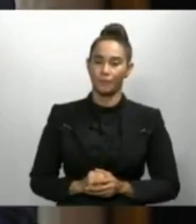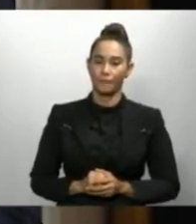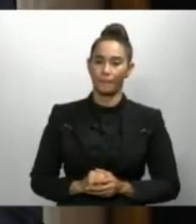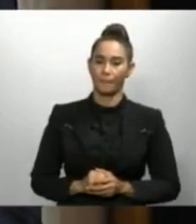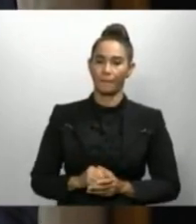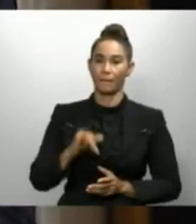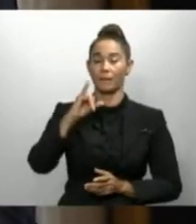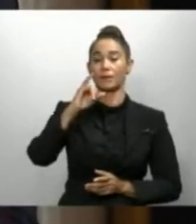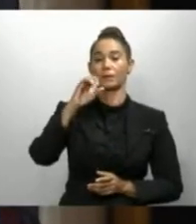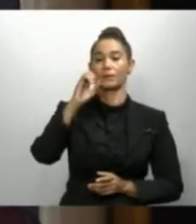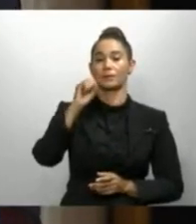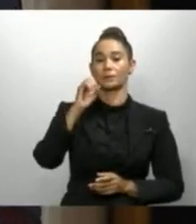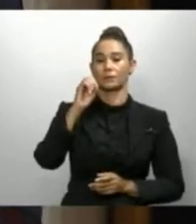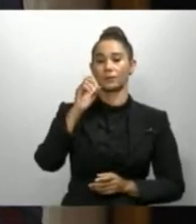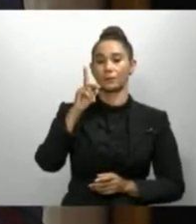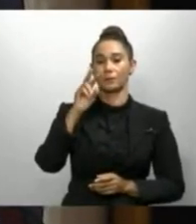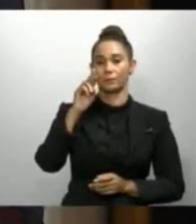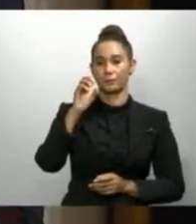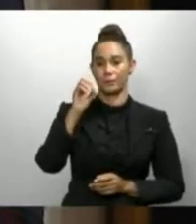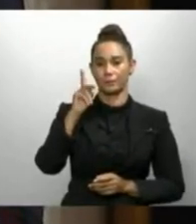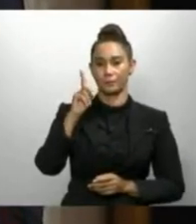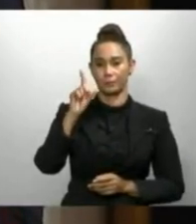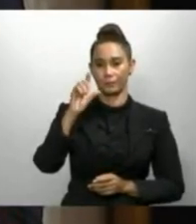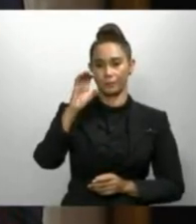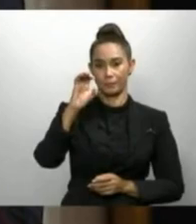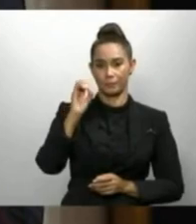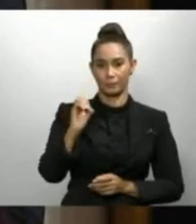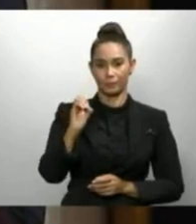alcohol isopropílico,